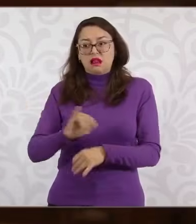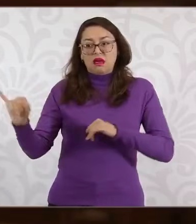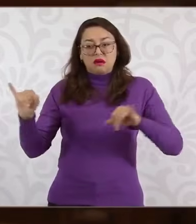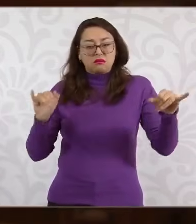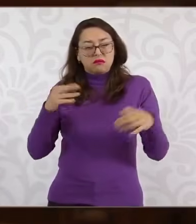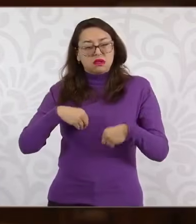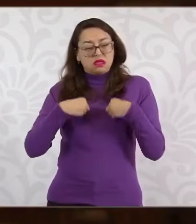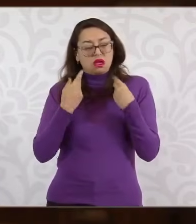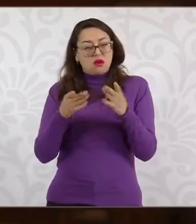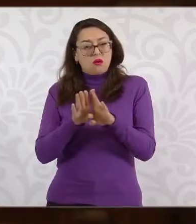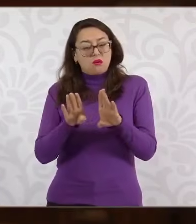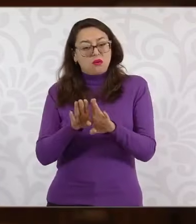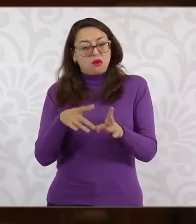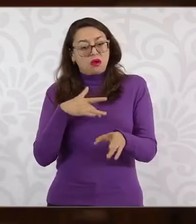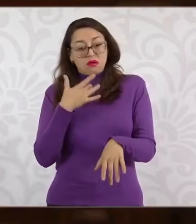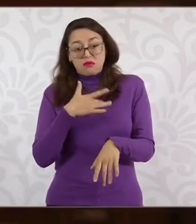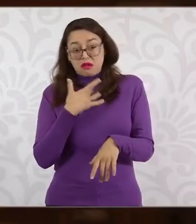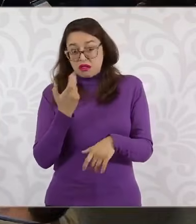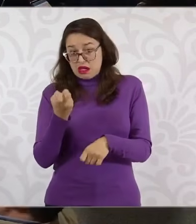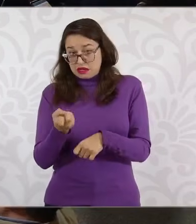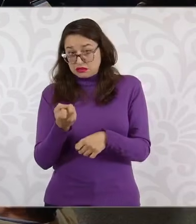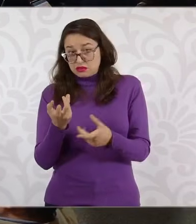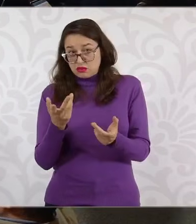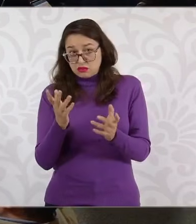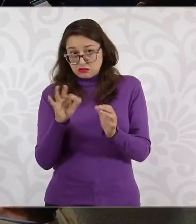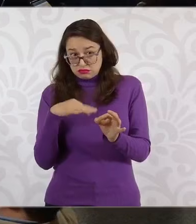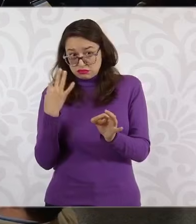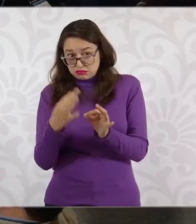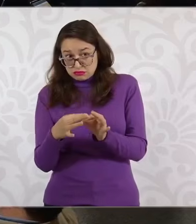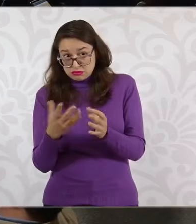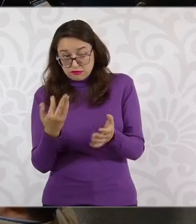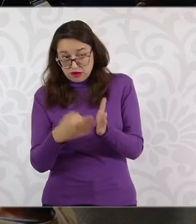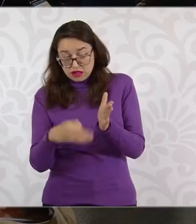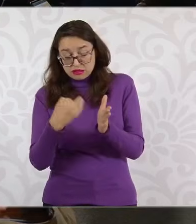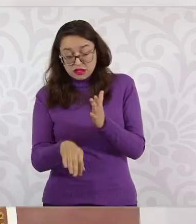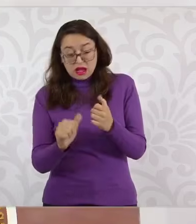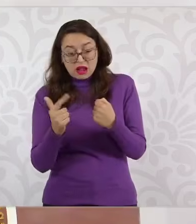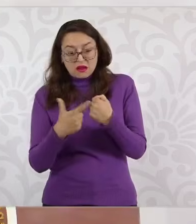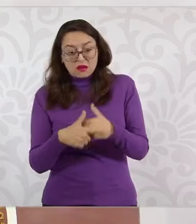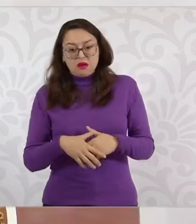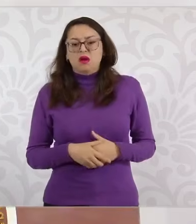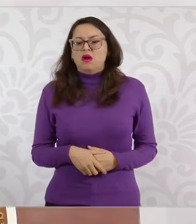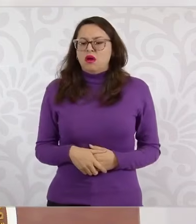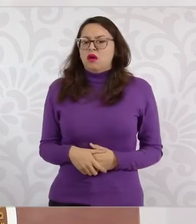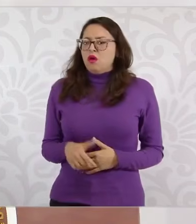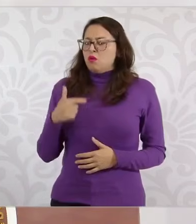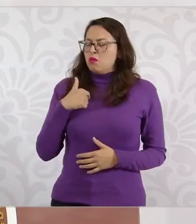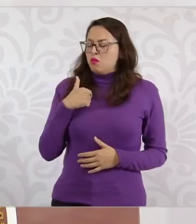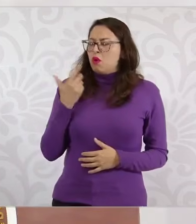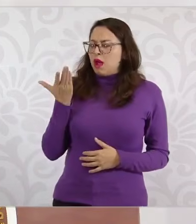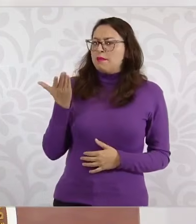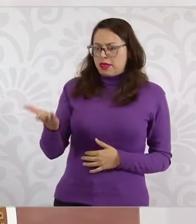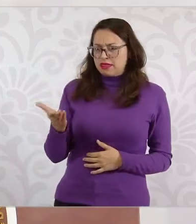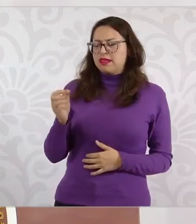encontrarán para pues al menos cerrar un poco este caso de lo que sucedió. Preguntamos a Ernestina, la verdad no lo recuerdo.